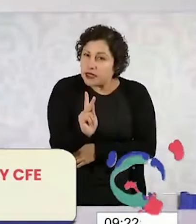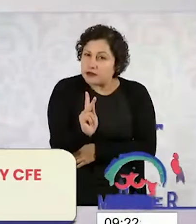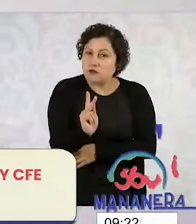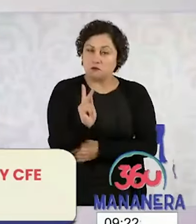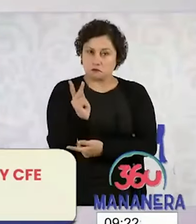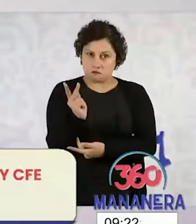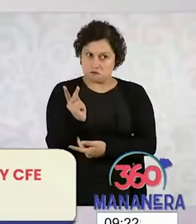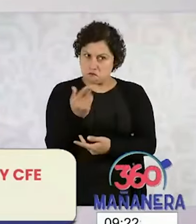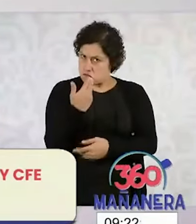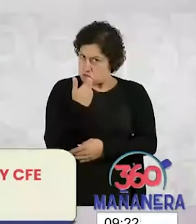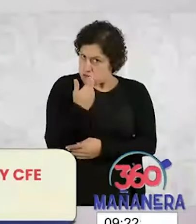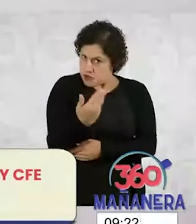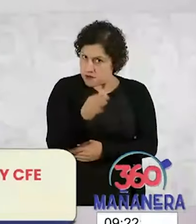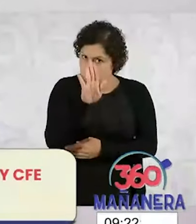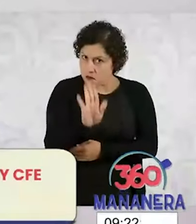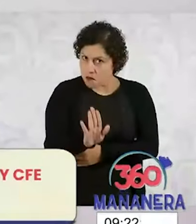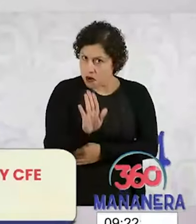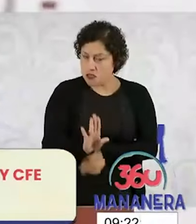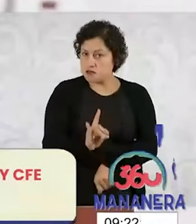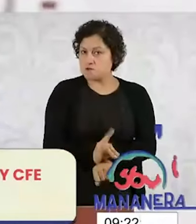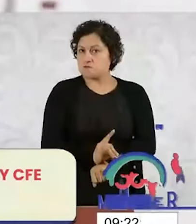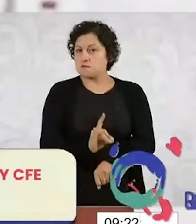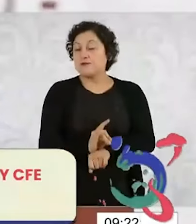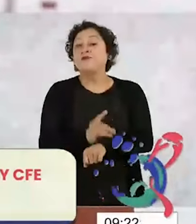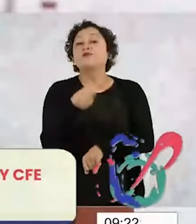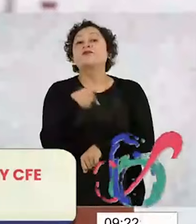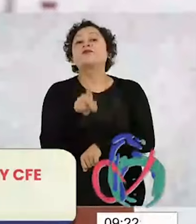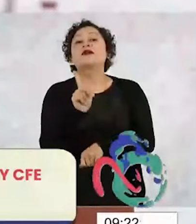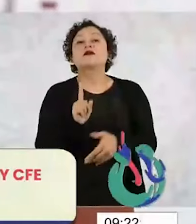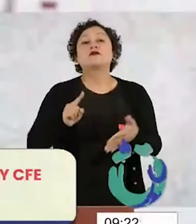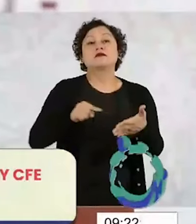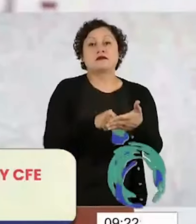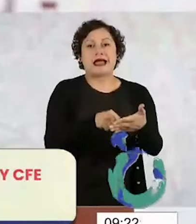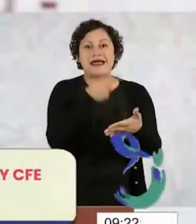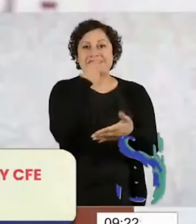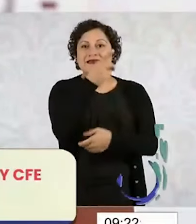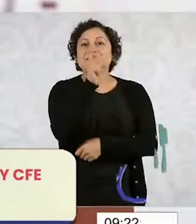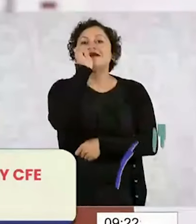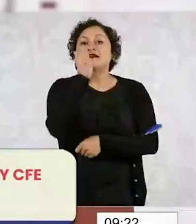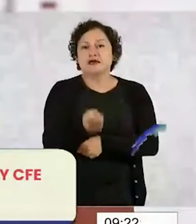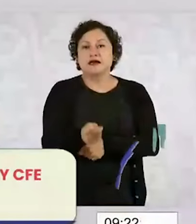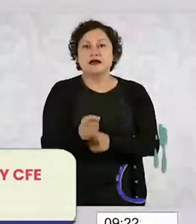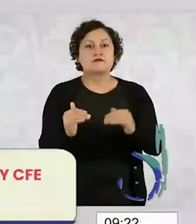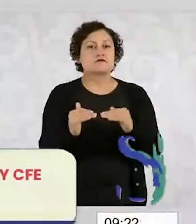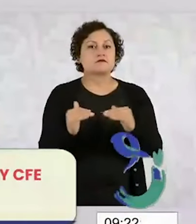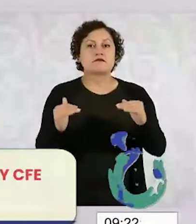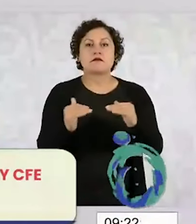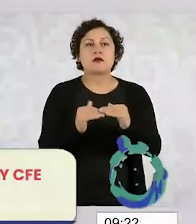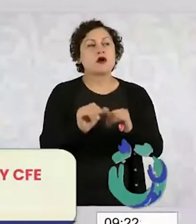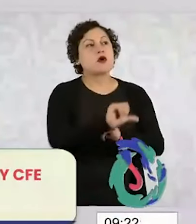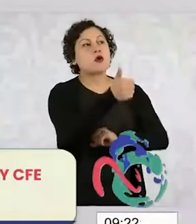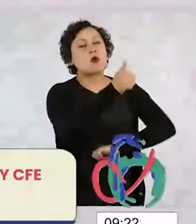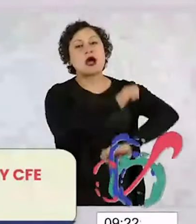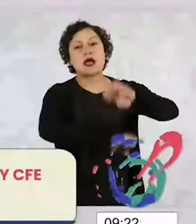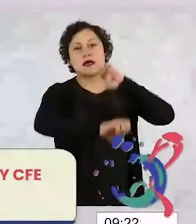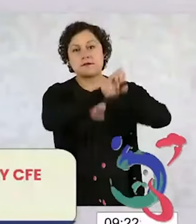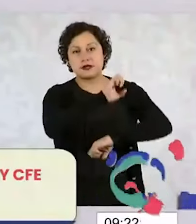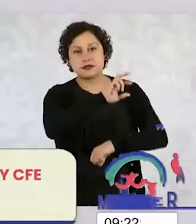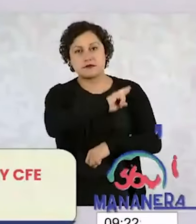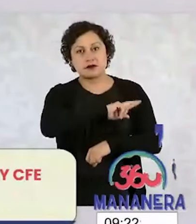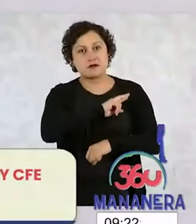característica que en realidad las ponen a competir en el mismo nivel que todas las empresas